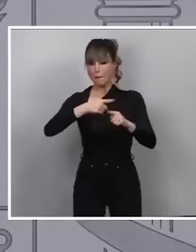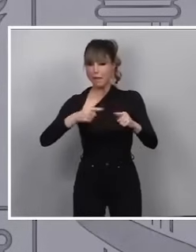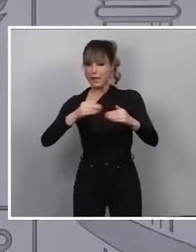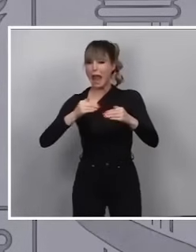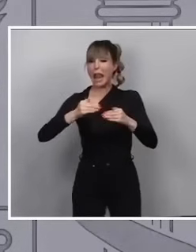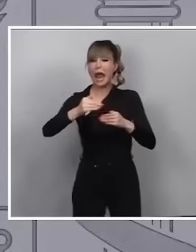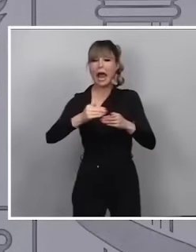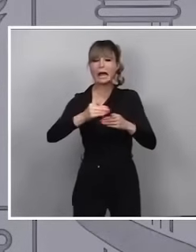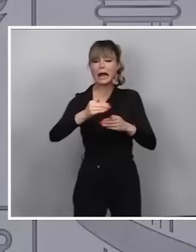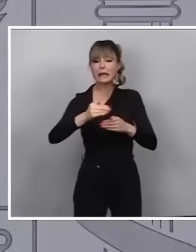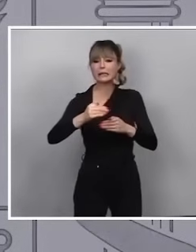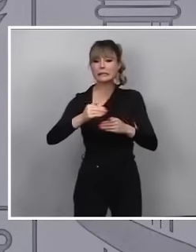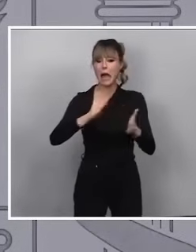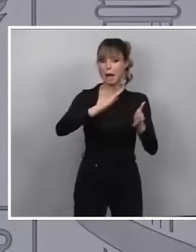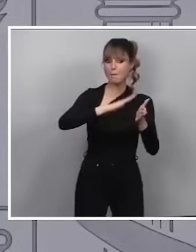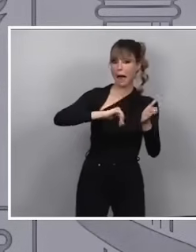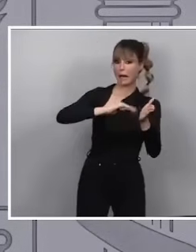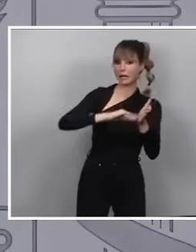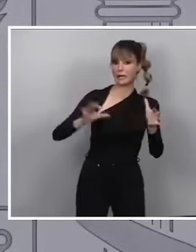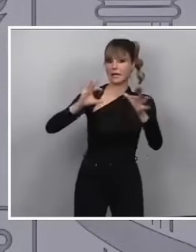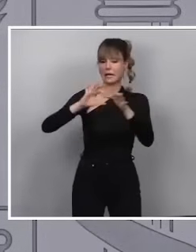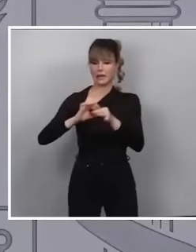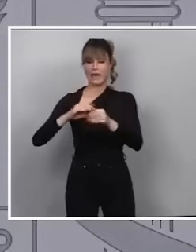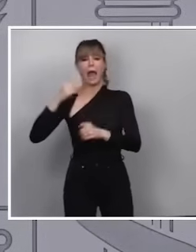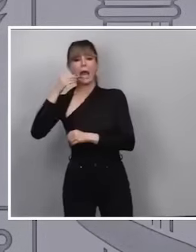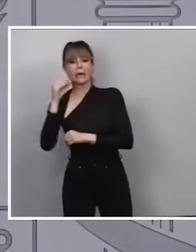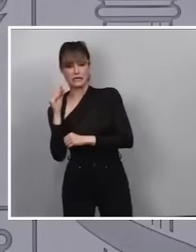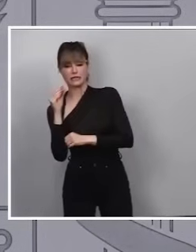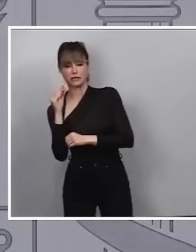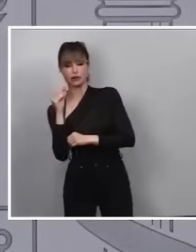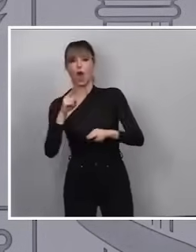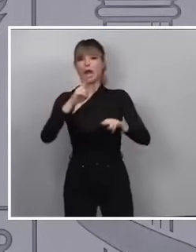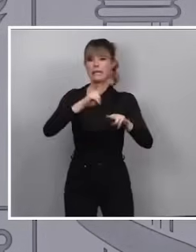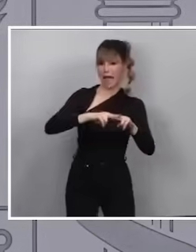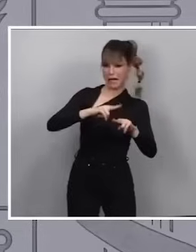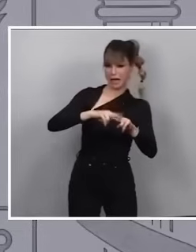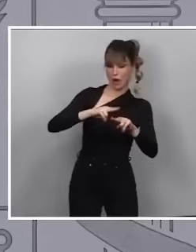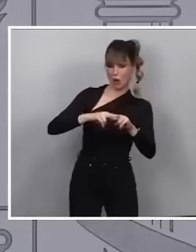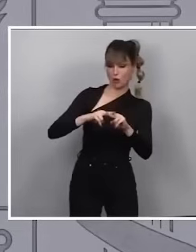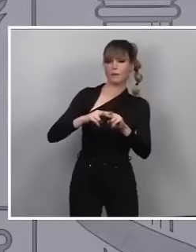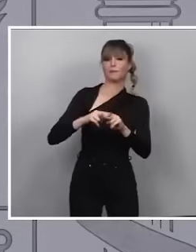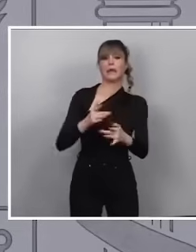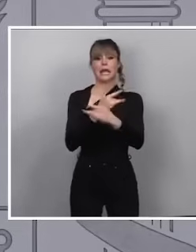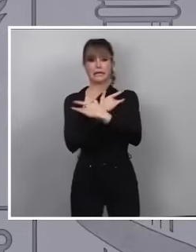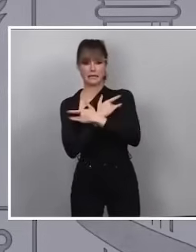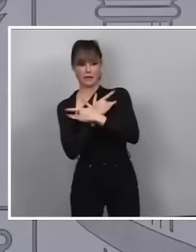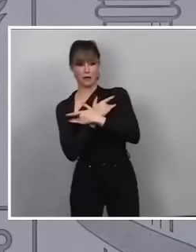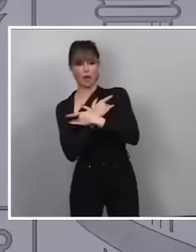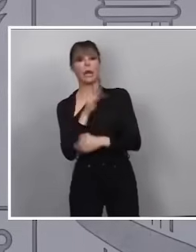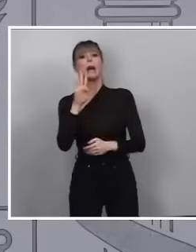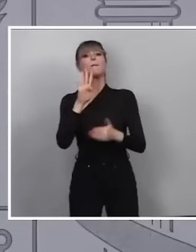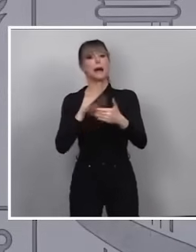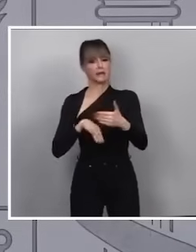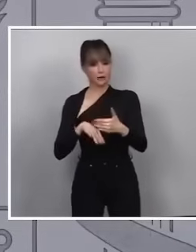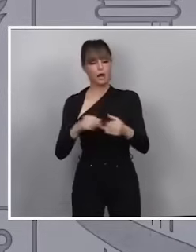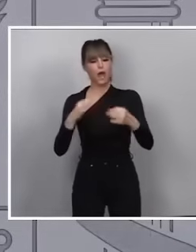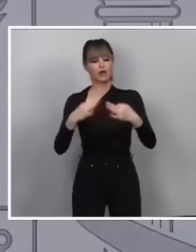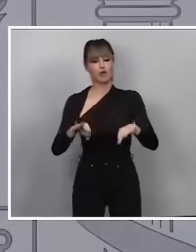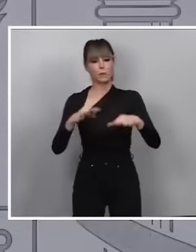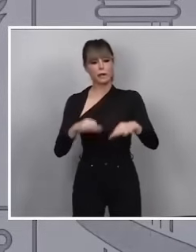distancia entre Valencia y Castellón tarragona teruel y Barcelona